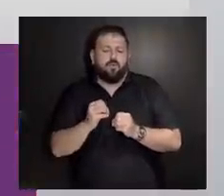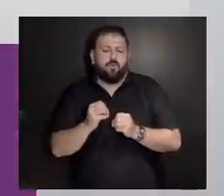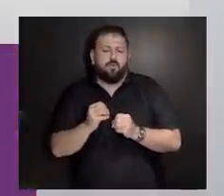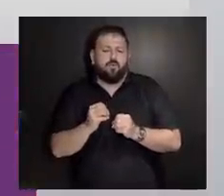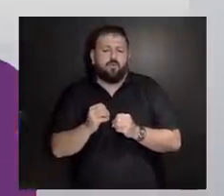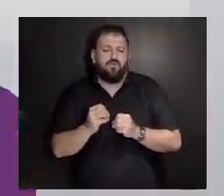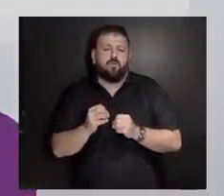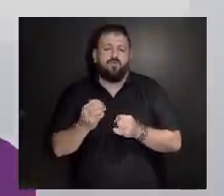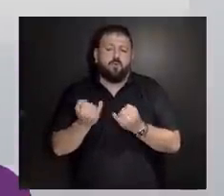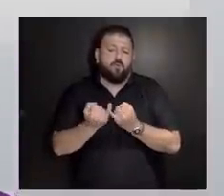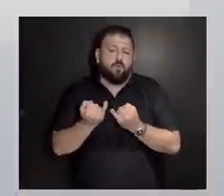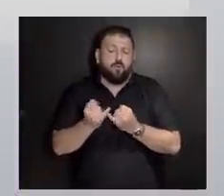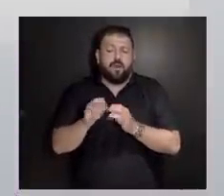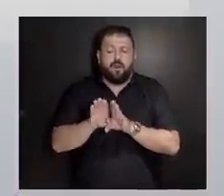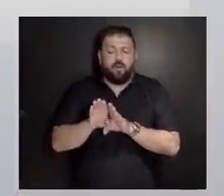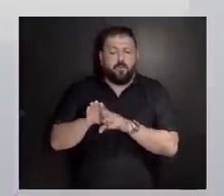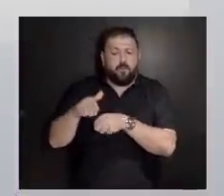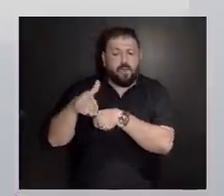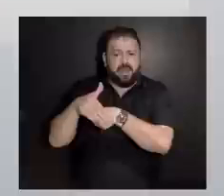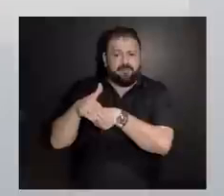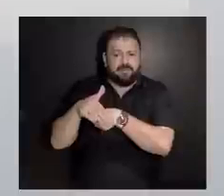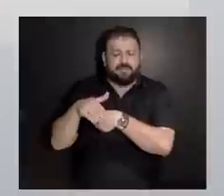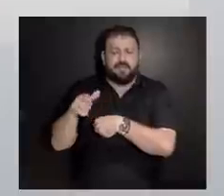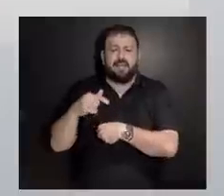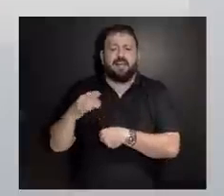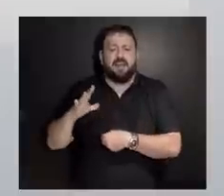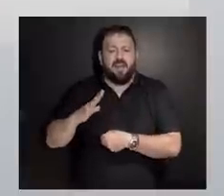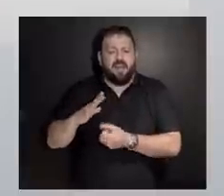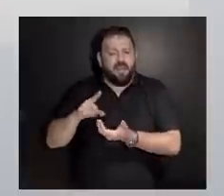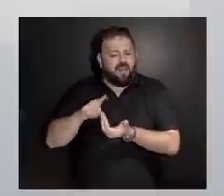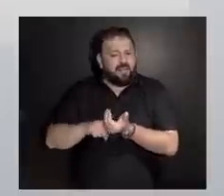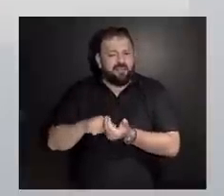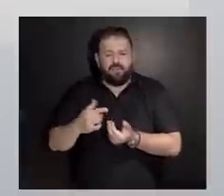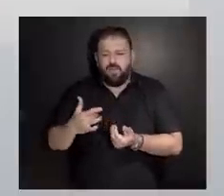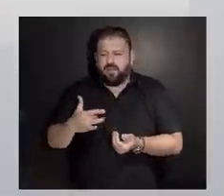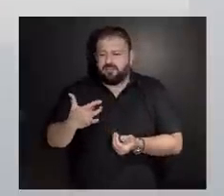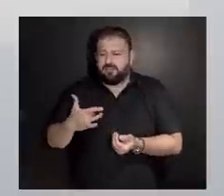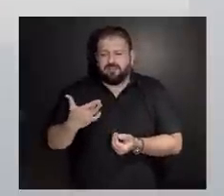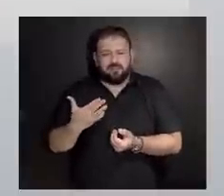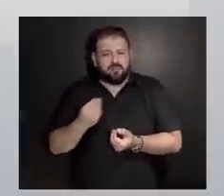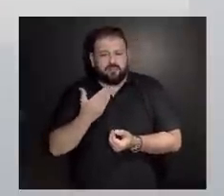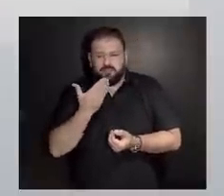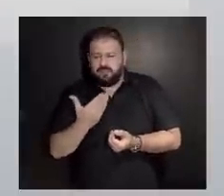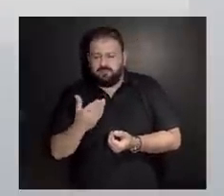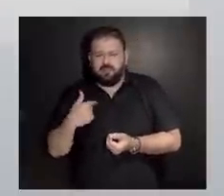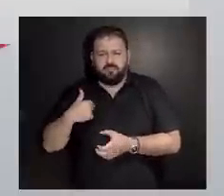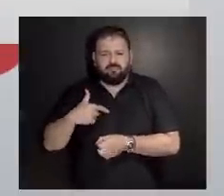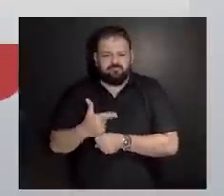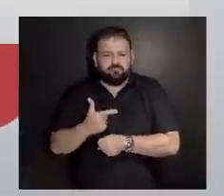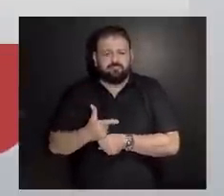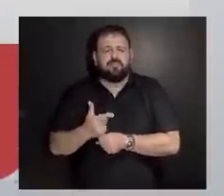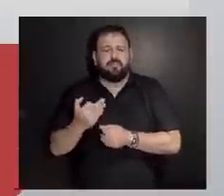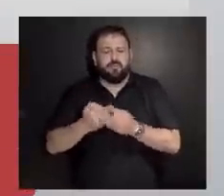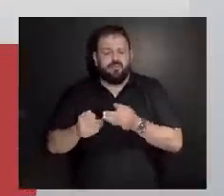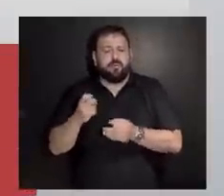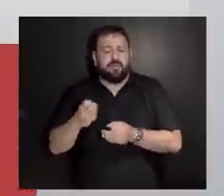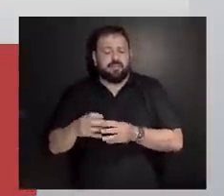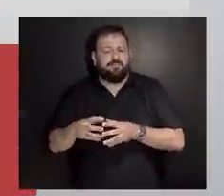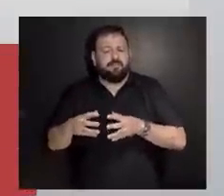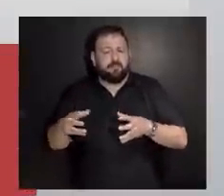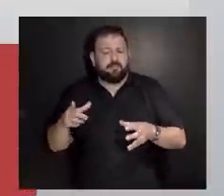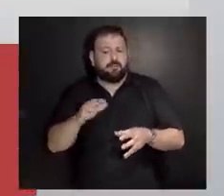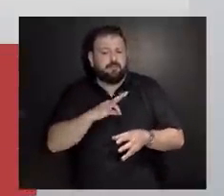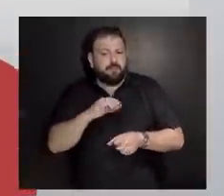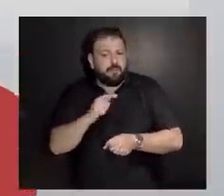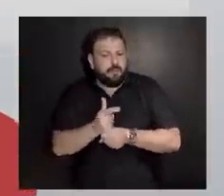como decirnos o darnos una señal de alerta de que algo está pasando en nuestro cuerpo, que está habiendo una agresión a estas células